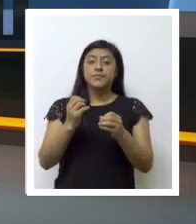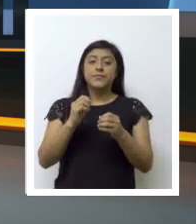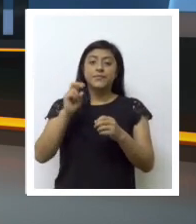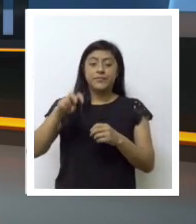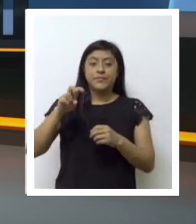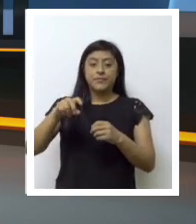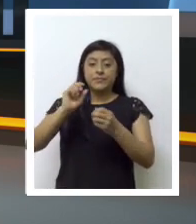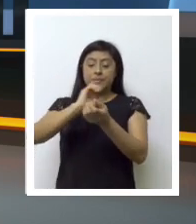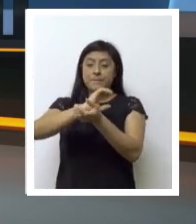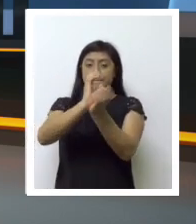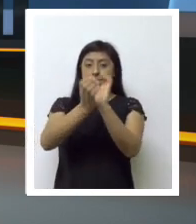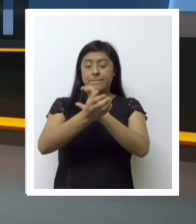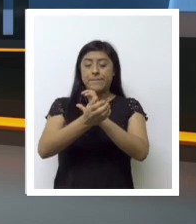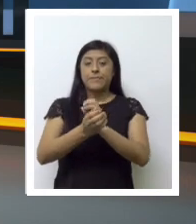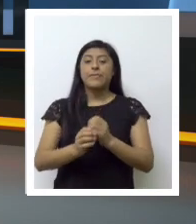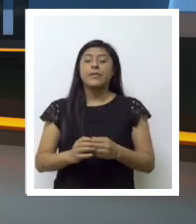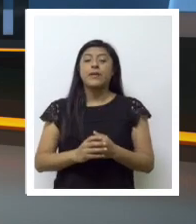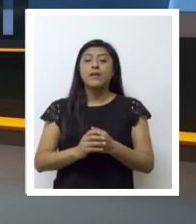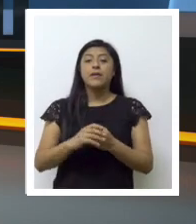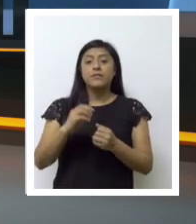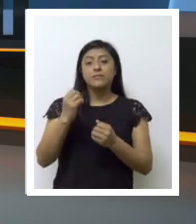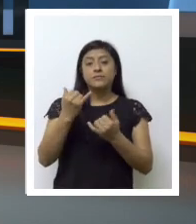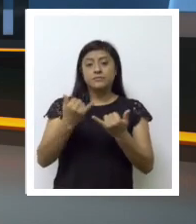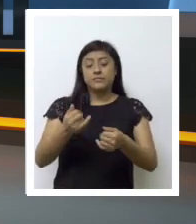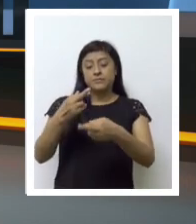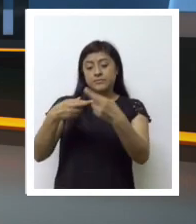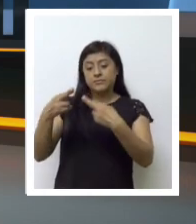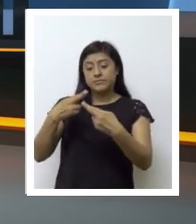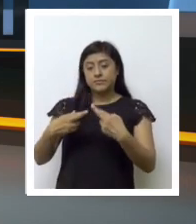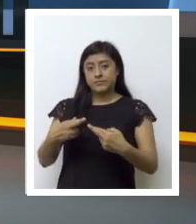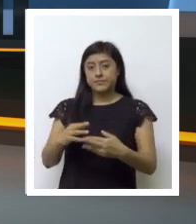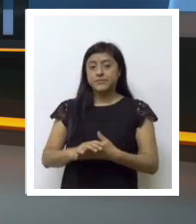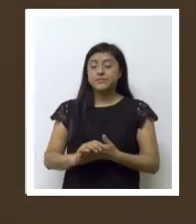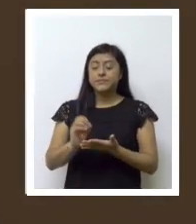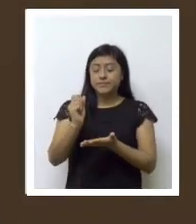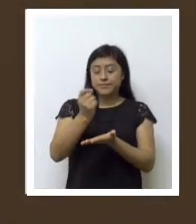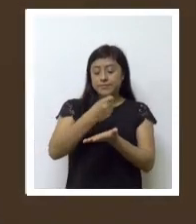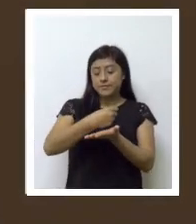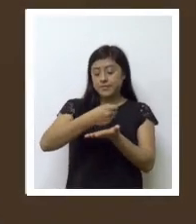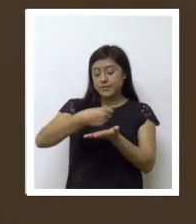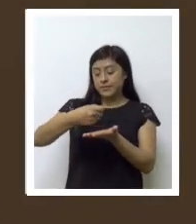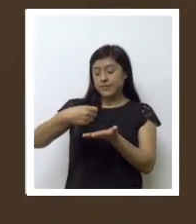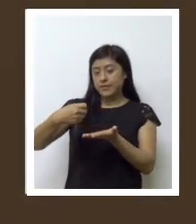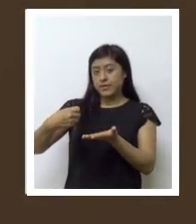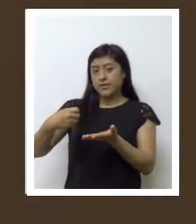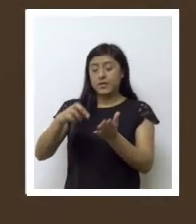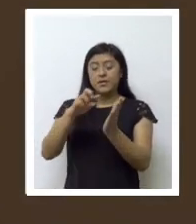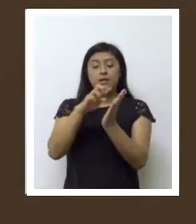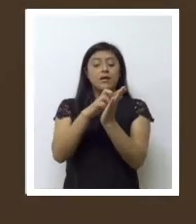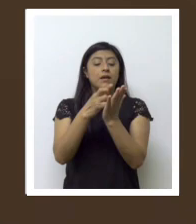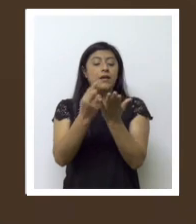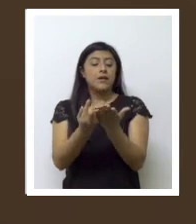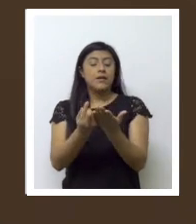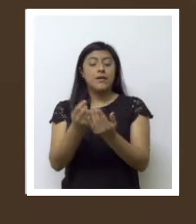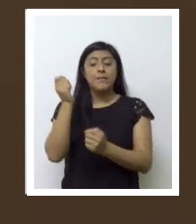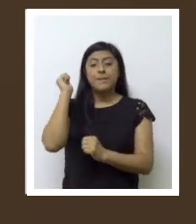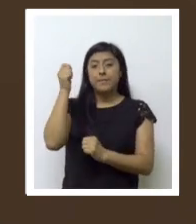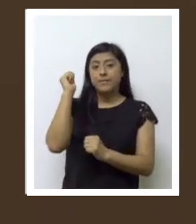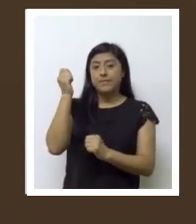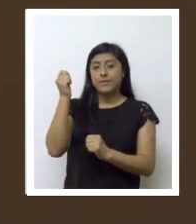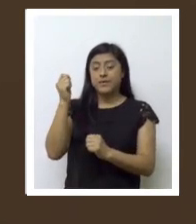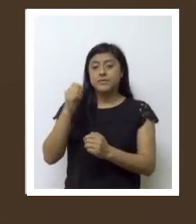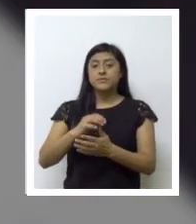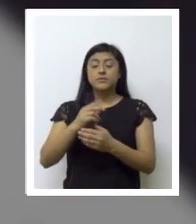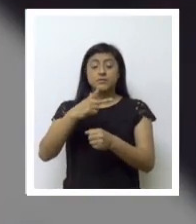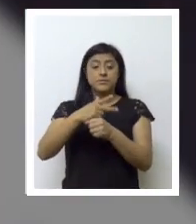nuestras oficinas registrales. Ya volvemos con más en InfoRenat GT. Escritor, periodista, docente universitario